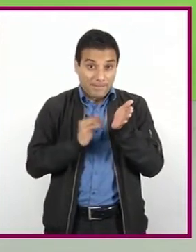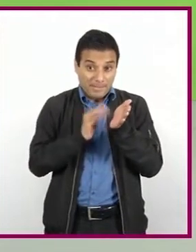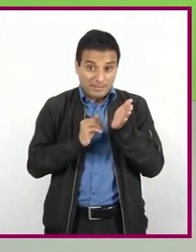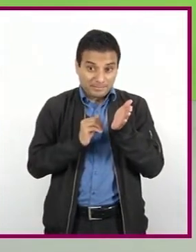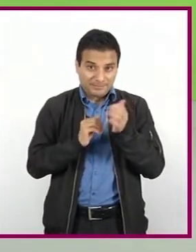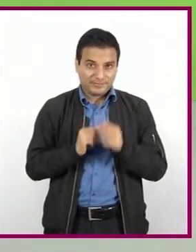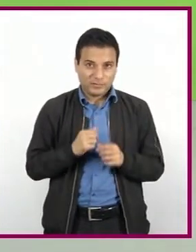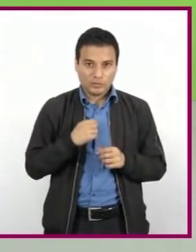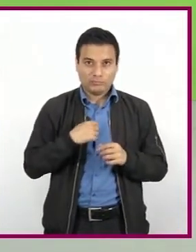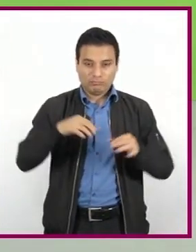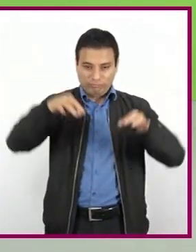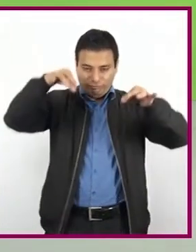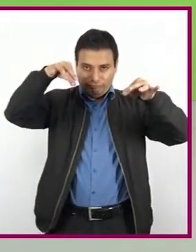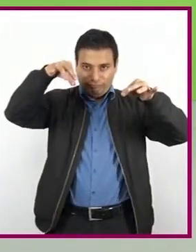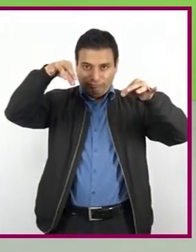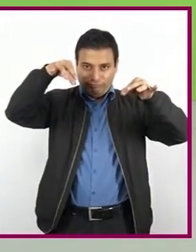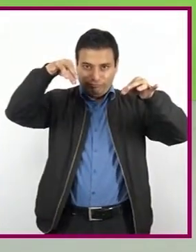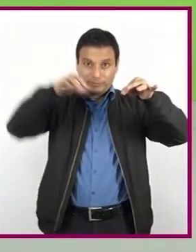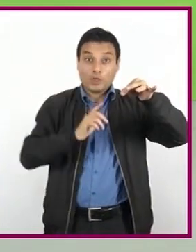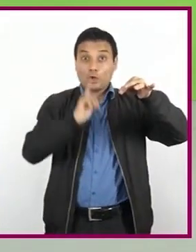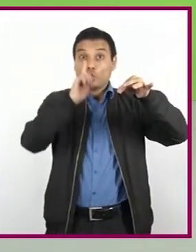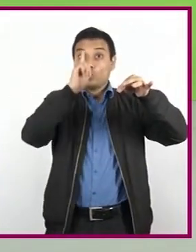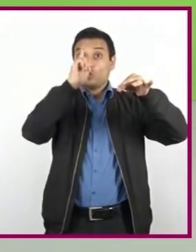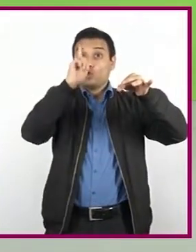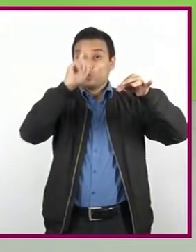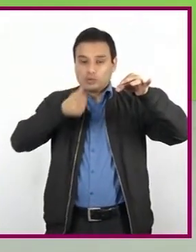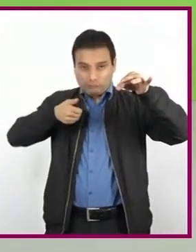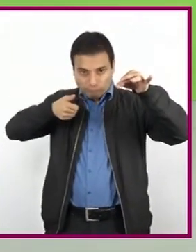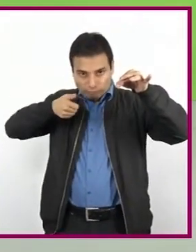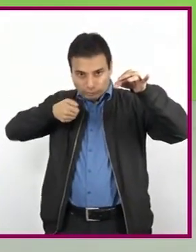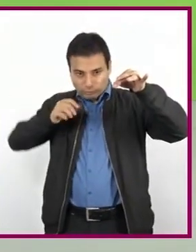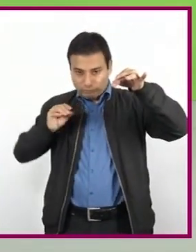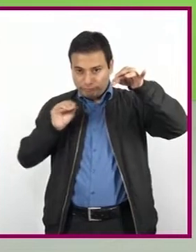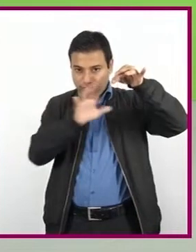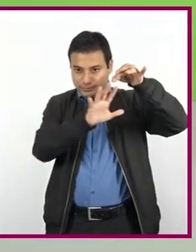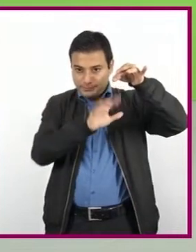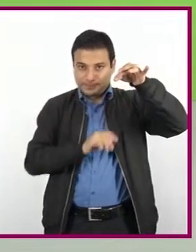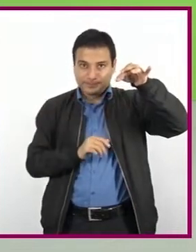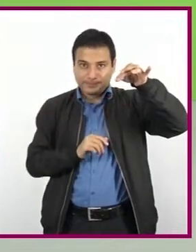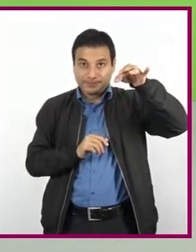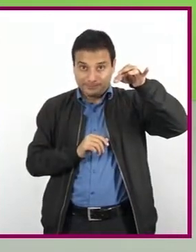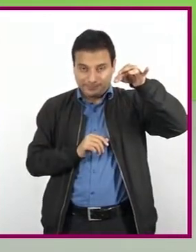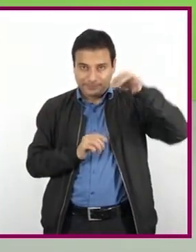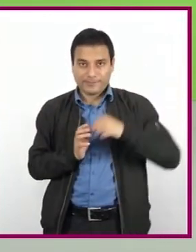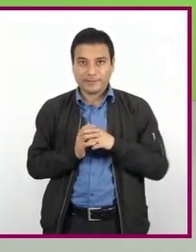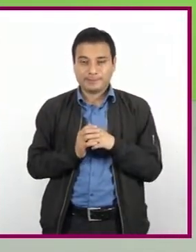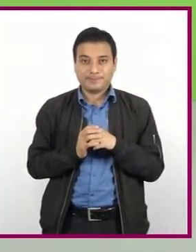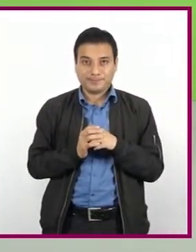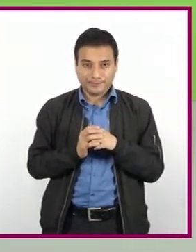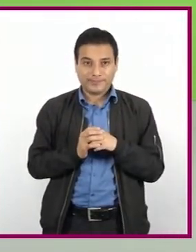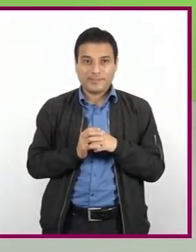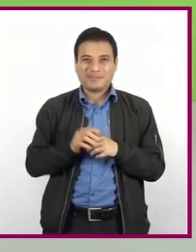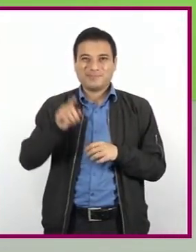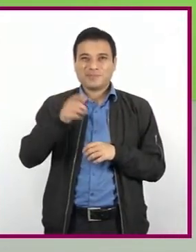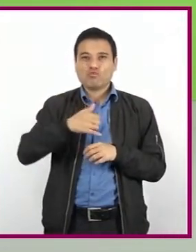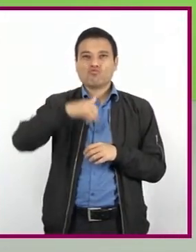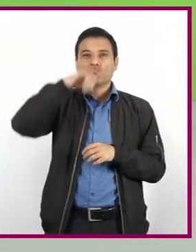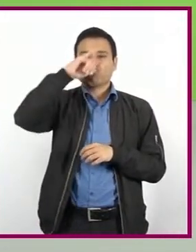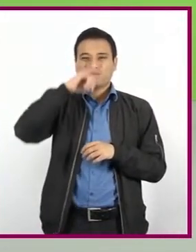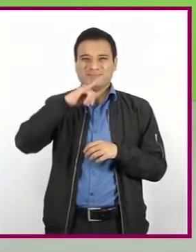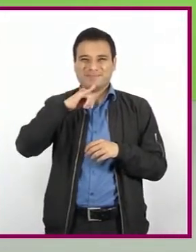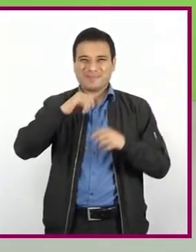lo sostendremos frente a la lámpara. Ahora, coloca el objeto transparente entre la fuente